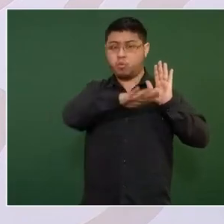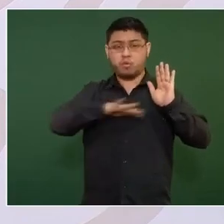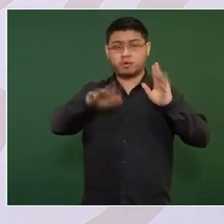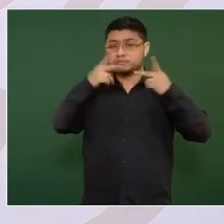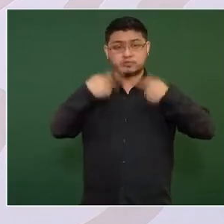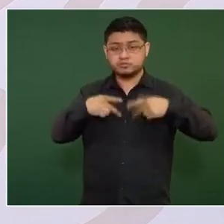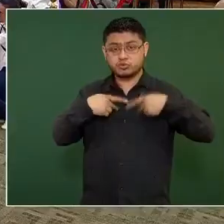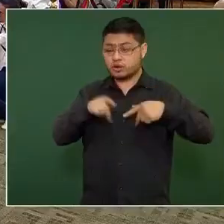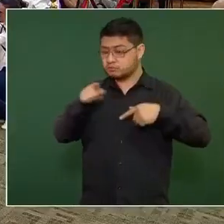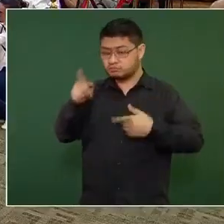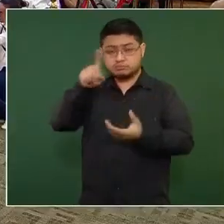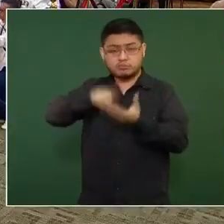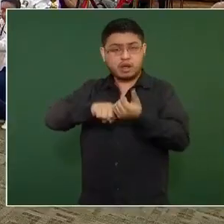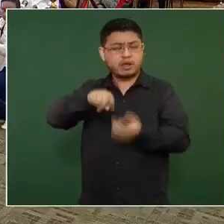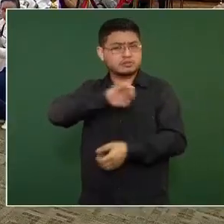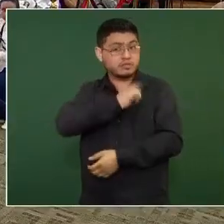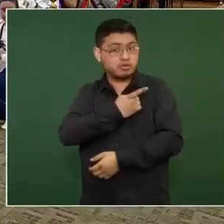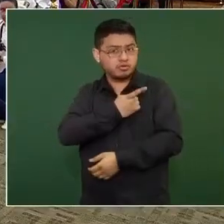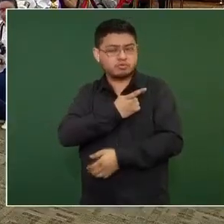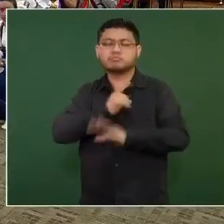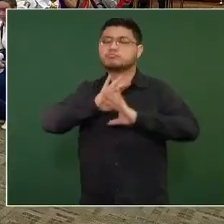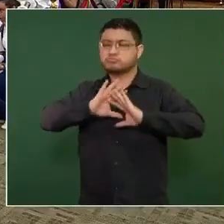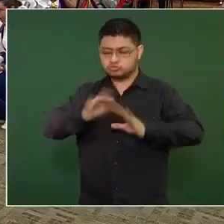sector salud.